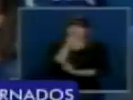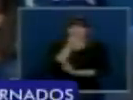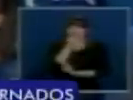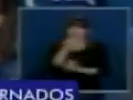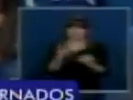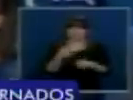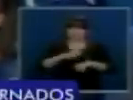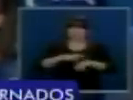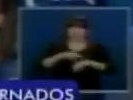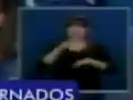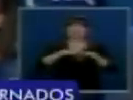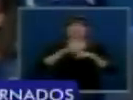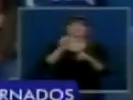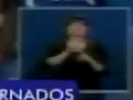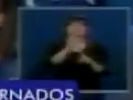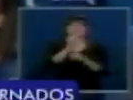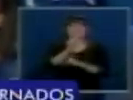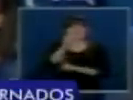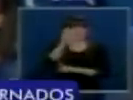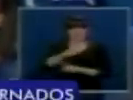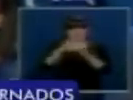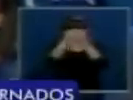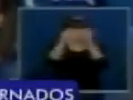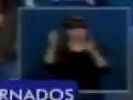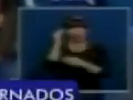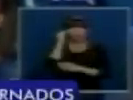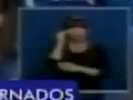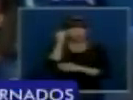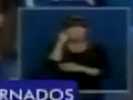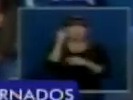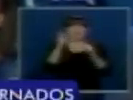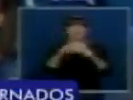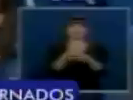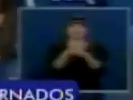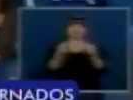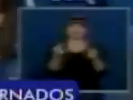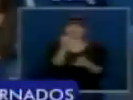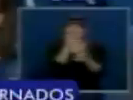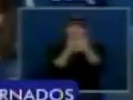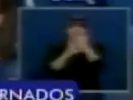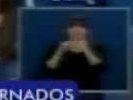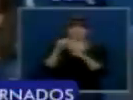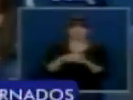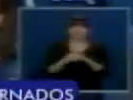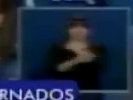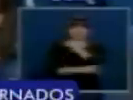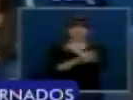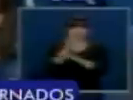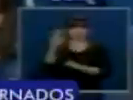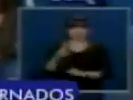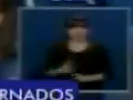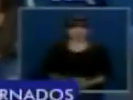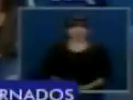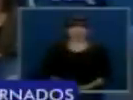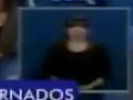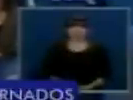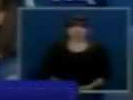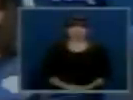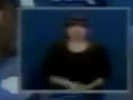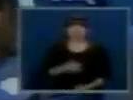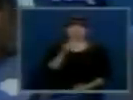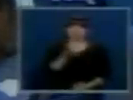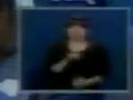momento sobre situaciones que deben ser conocidas para resolver las fallas del Estado costarricense. En este